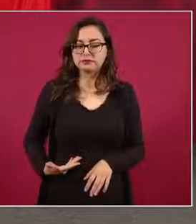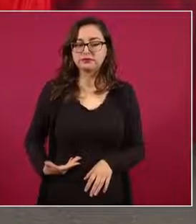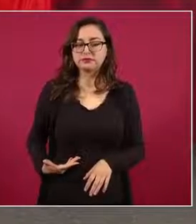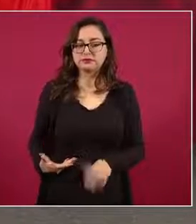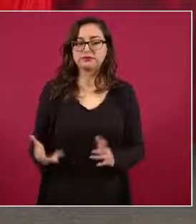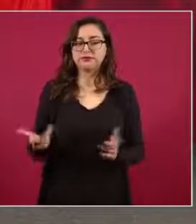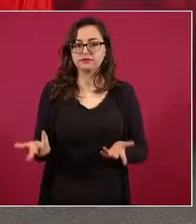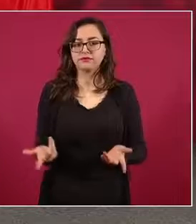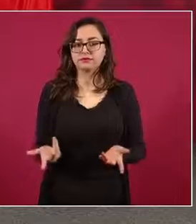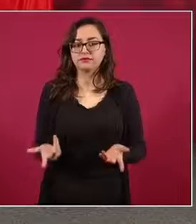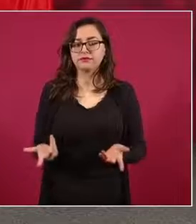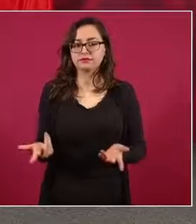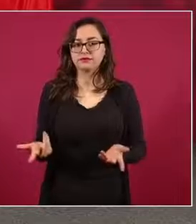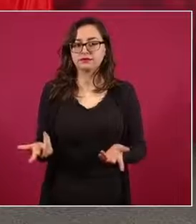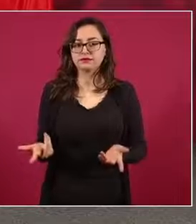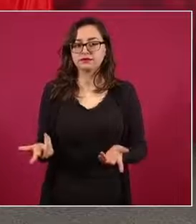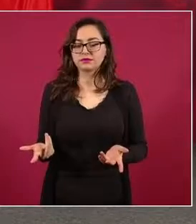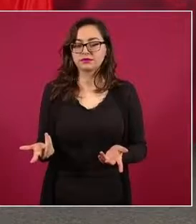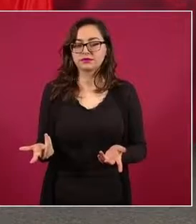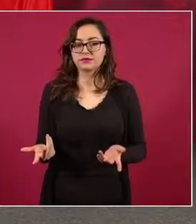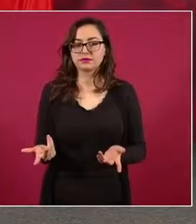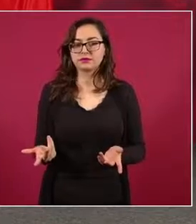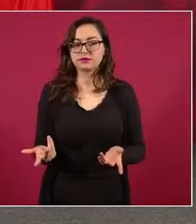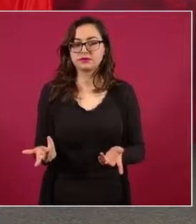para que